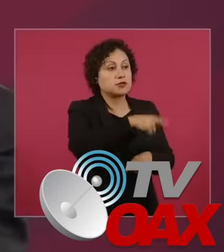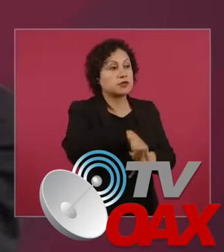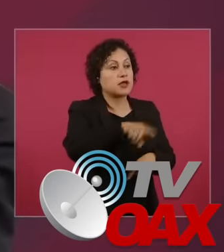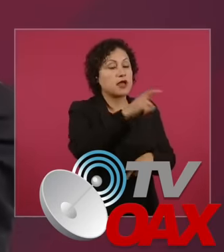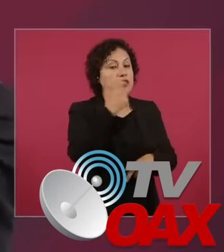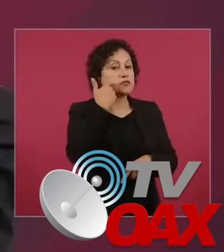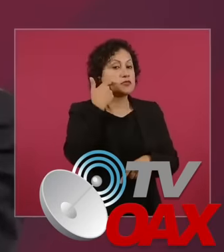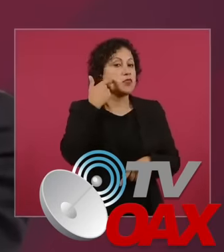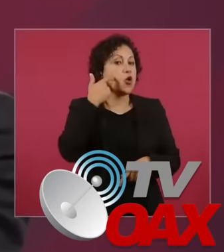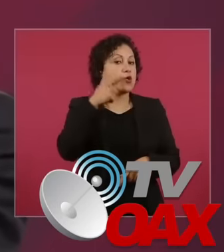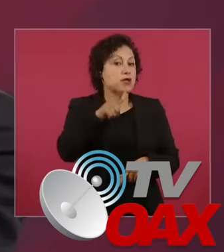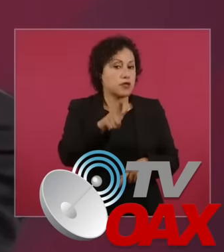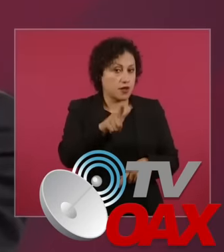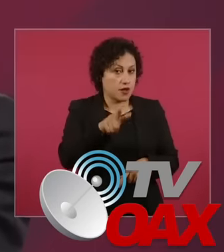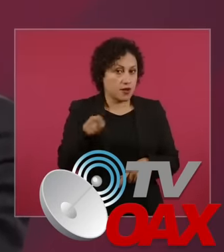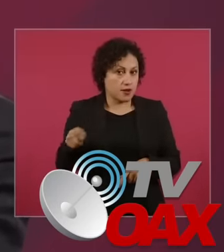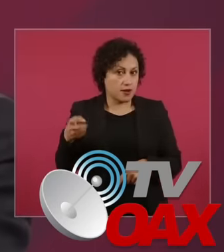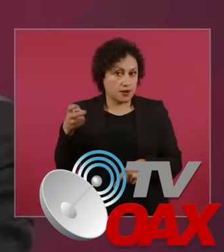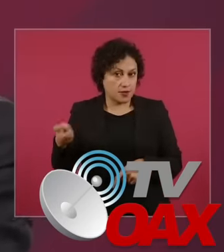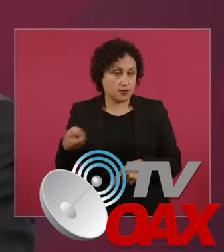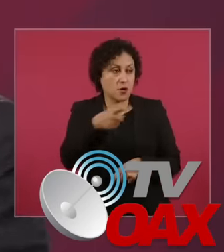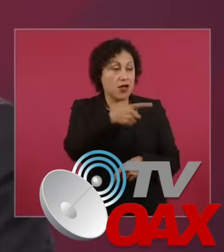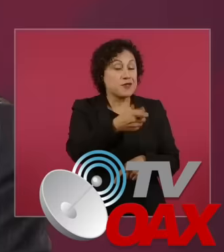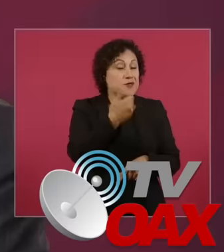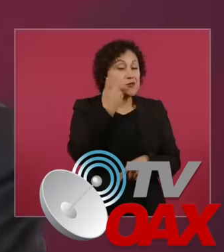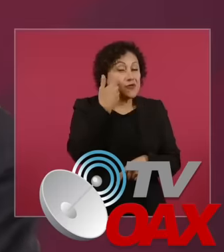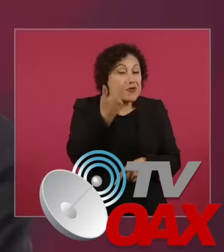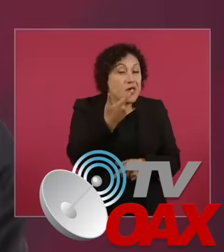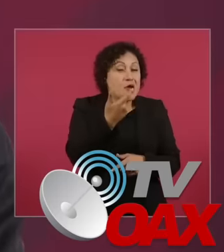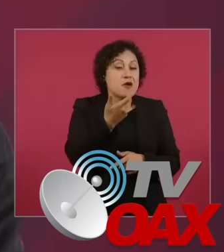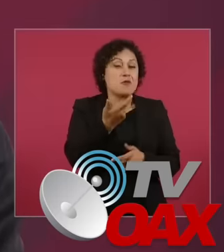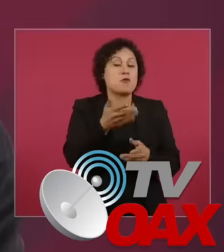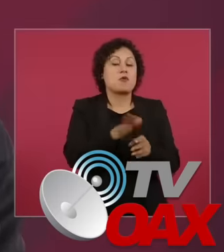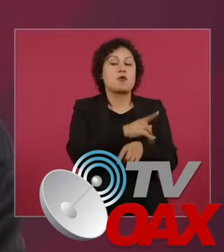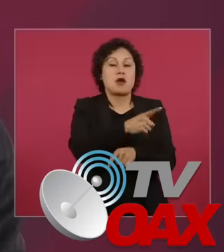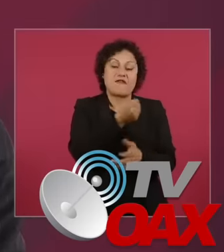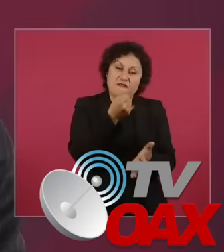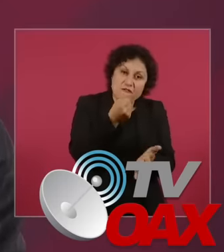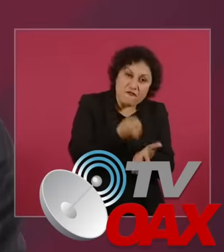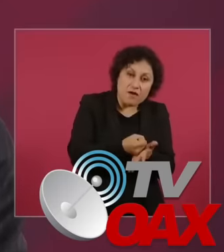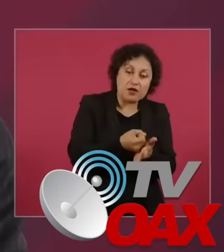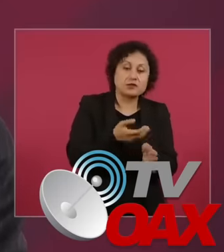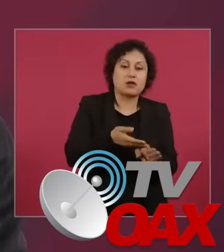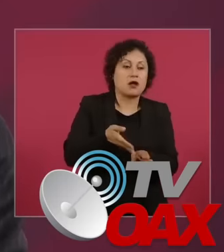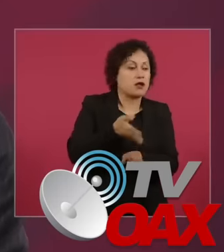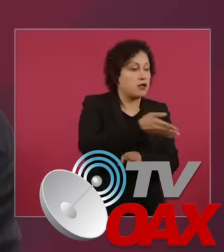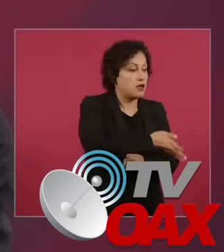a lo que fue en sus orígenes la política neoliberal,